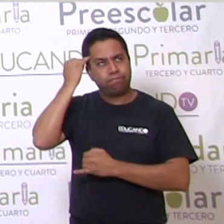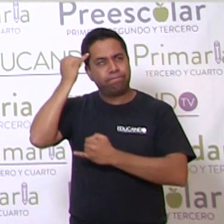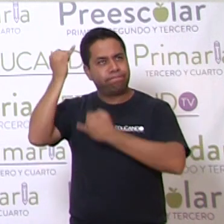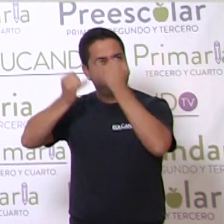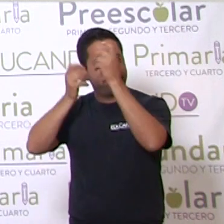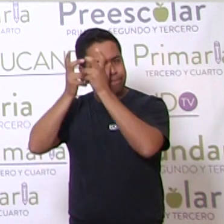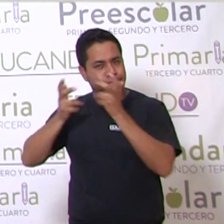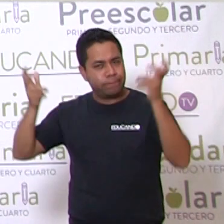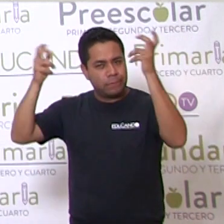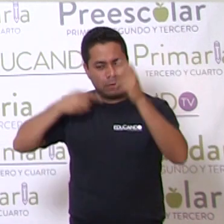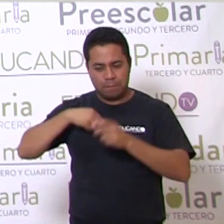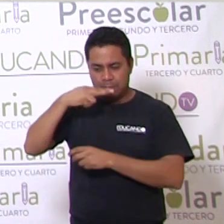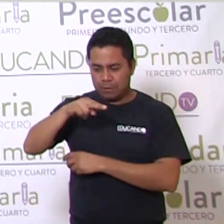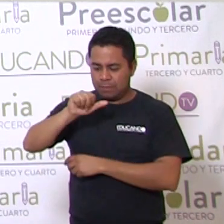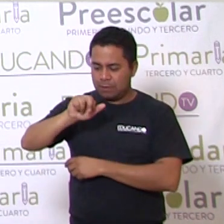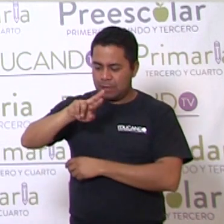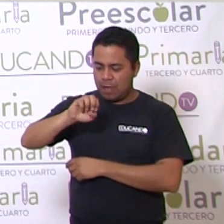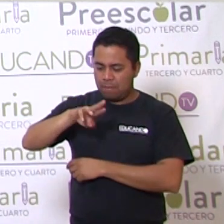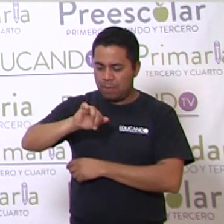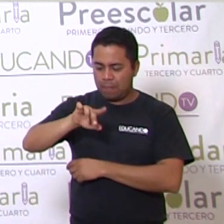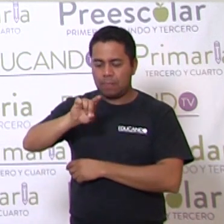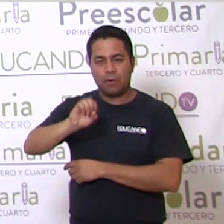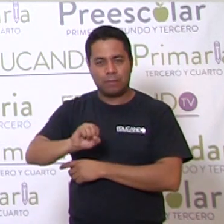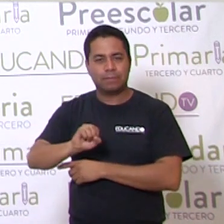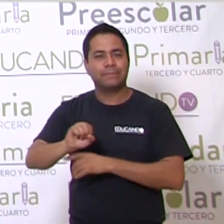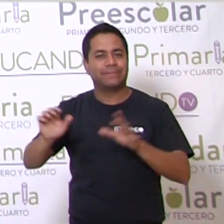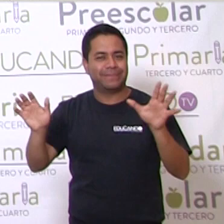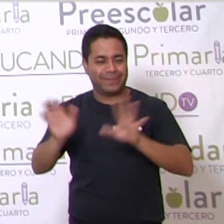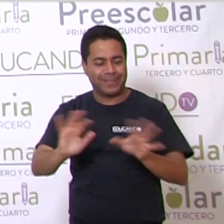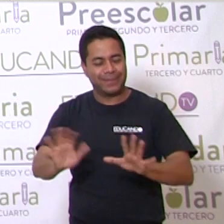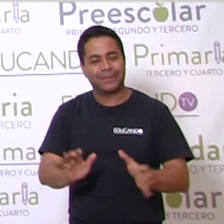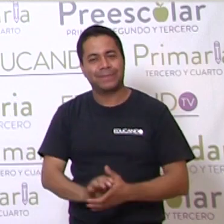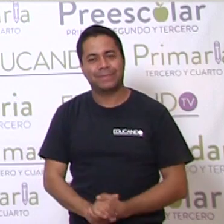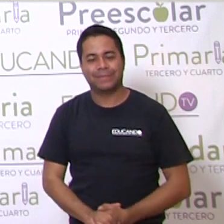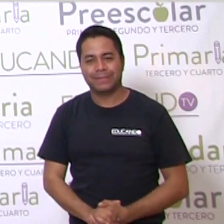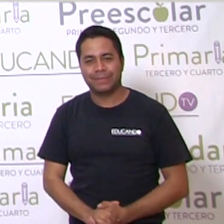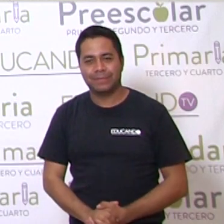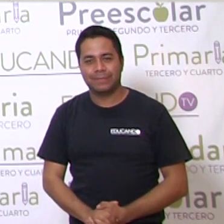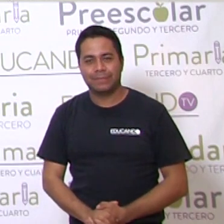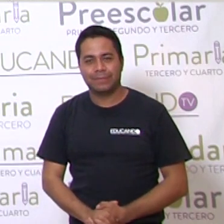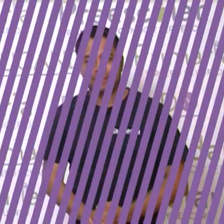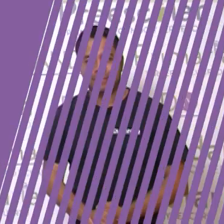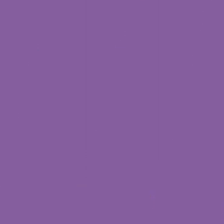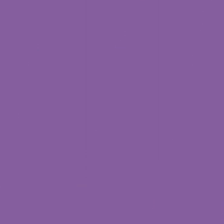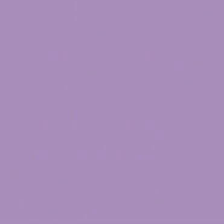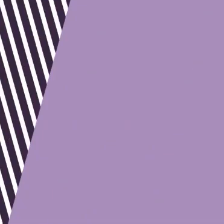imaginación. Mi nombre es Armando Mendoza. Adiós.